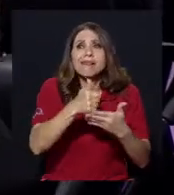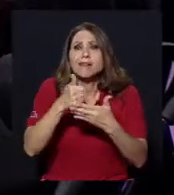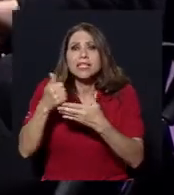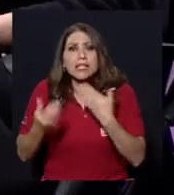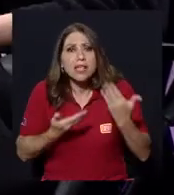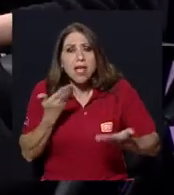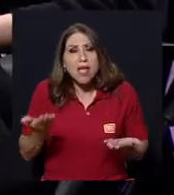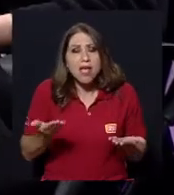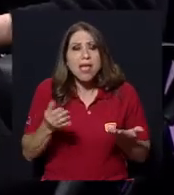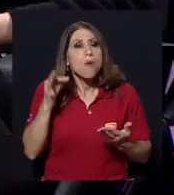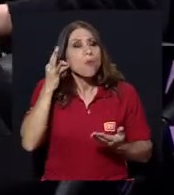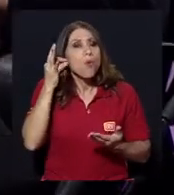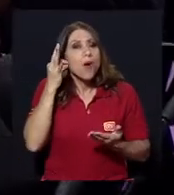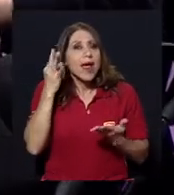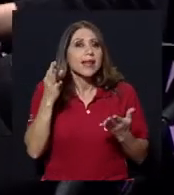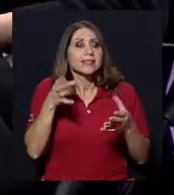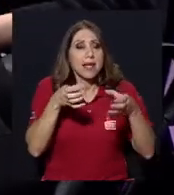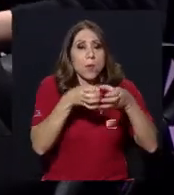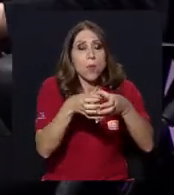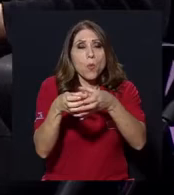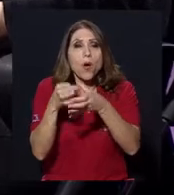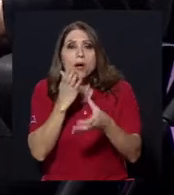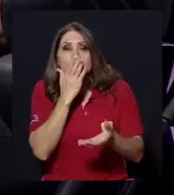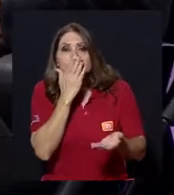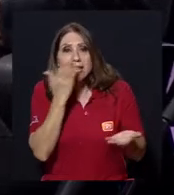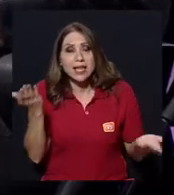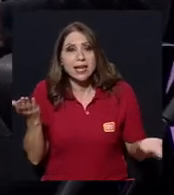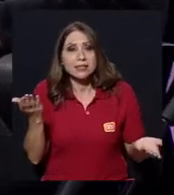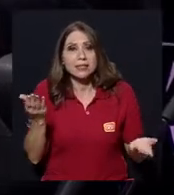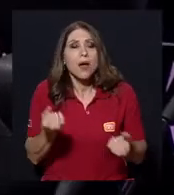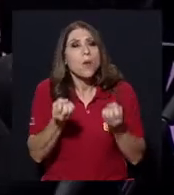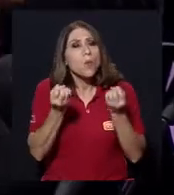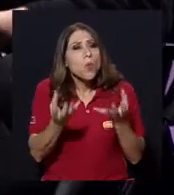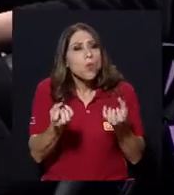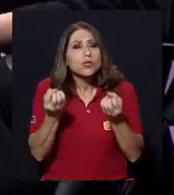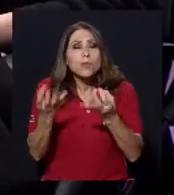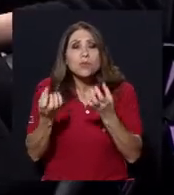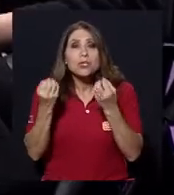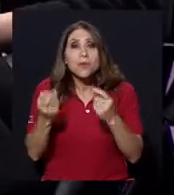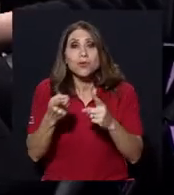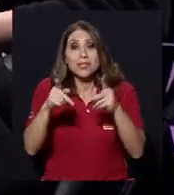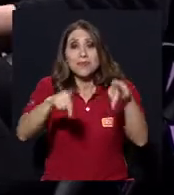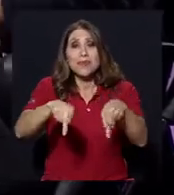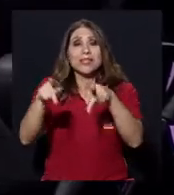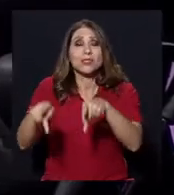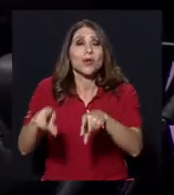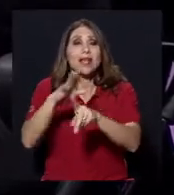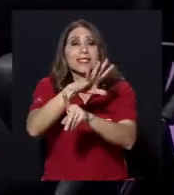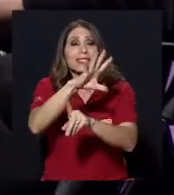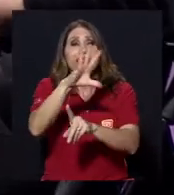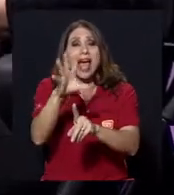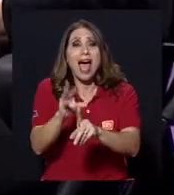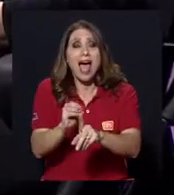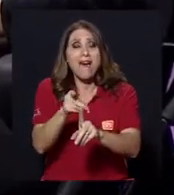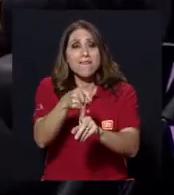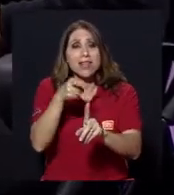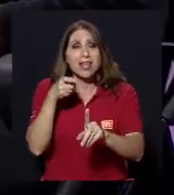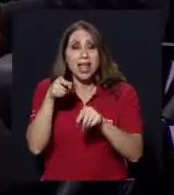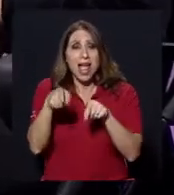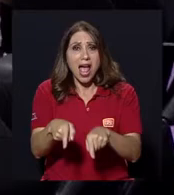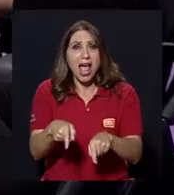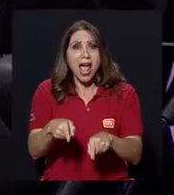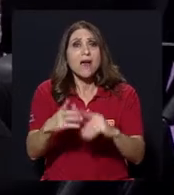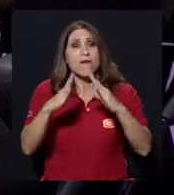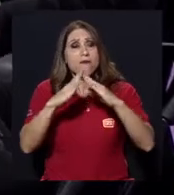las mujeres de las poblaciones indígenas, mucha de la población afrodescendiente que vive en algunas zonas de